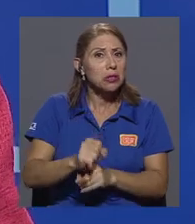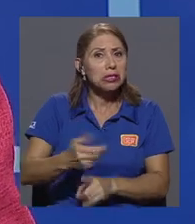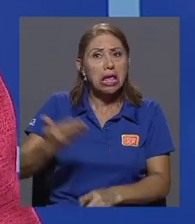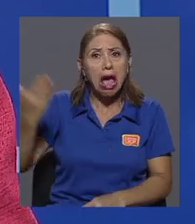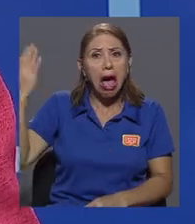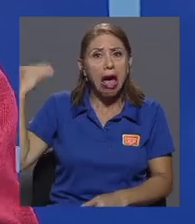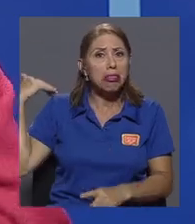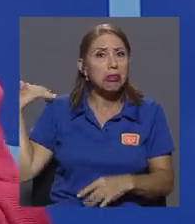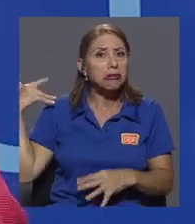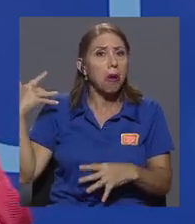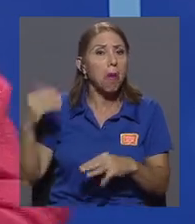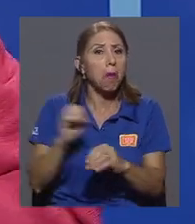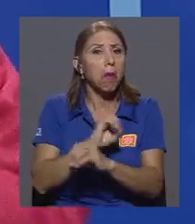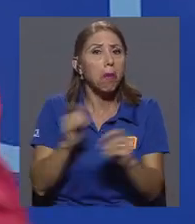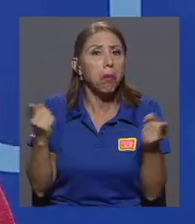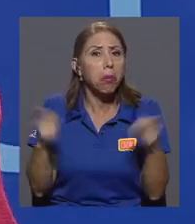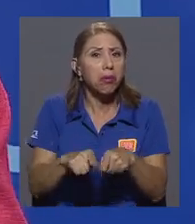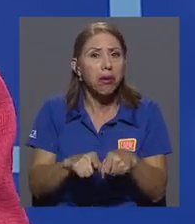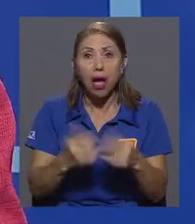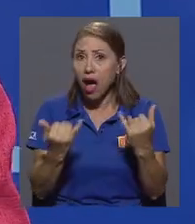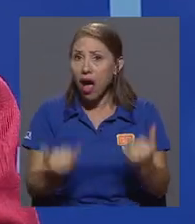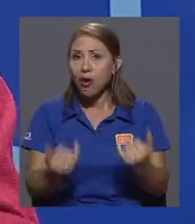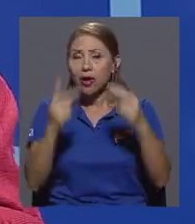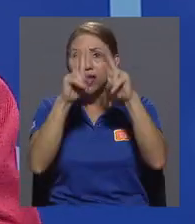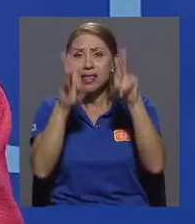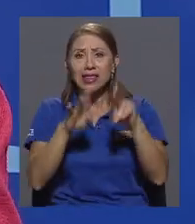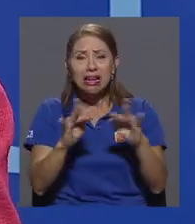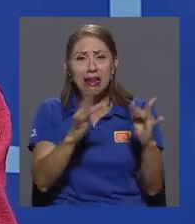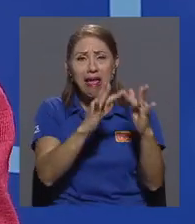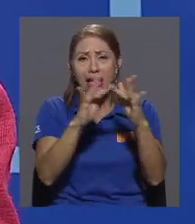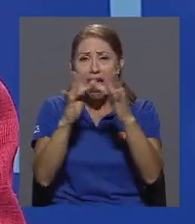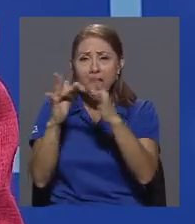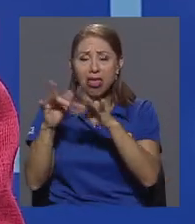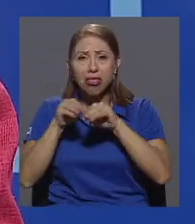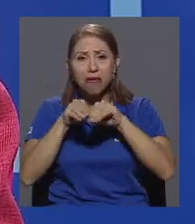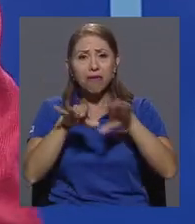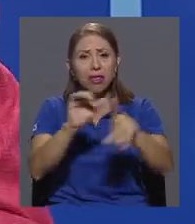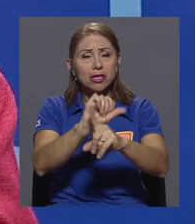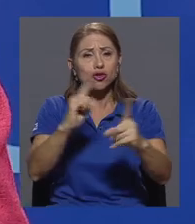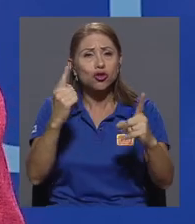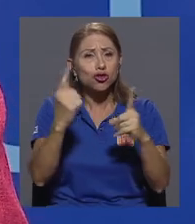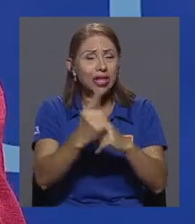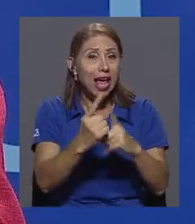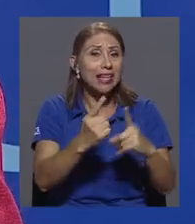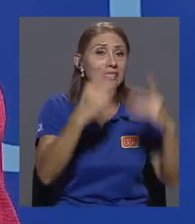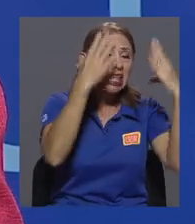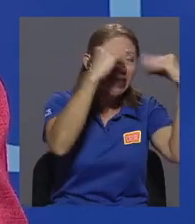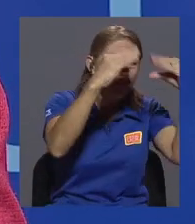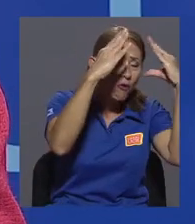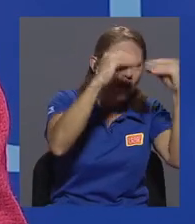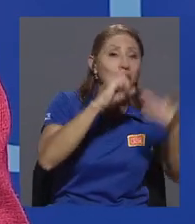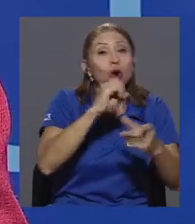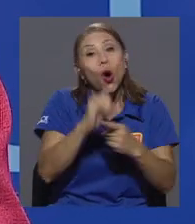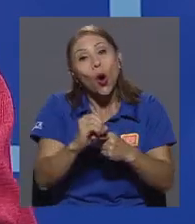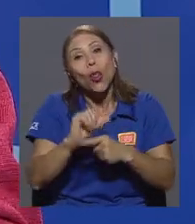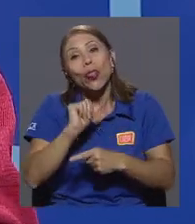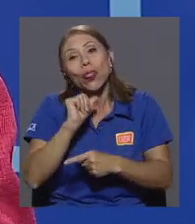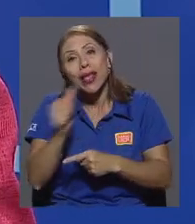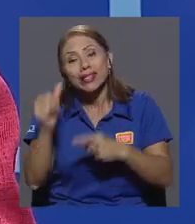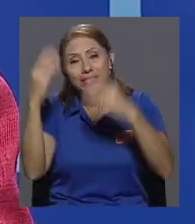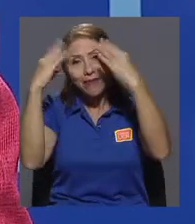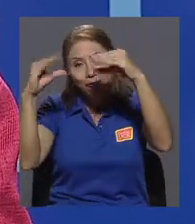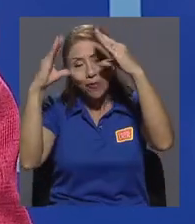experimentábamos las redes sociales y todo esto este bagaje de información que hay o desinformación también han venido a